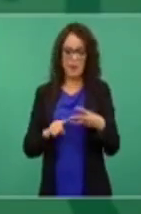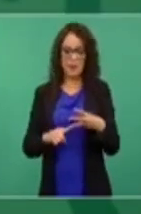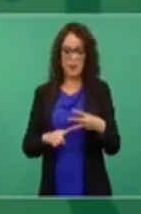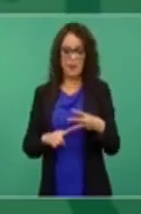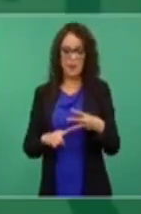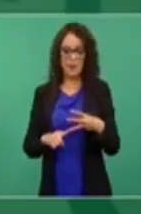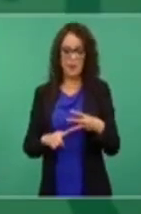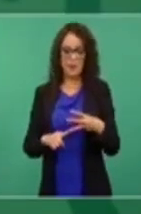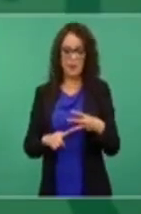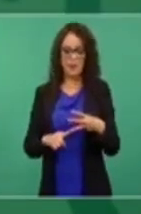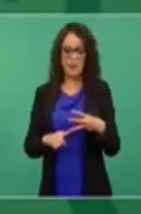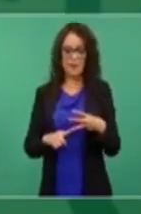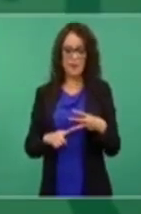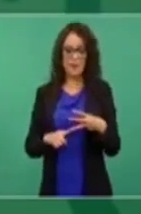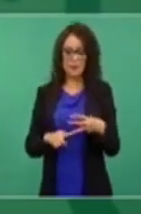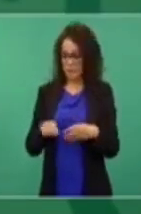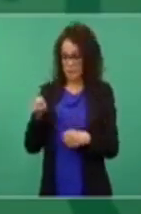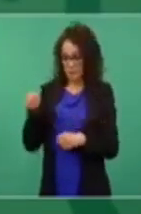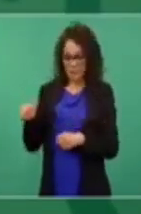Ahí venían las condiciones.